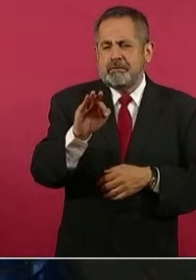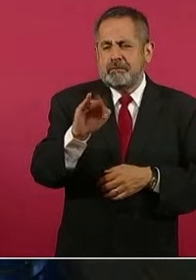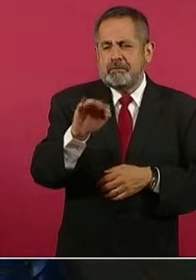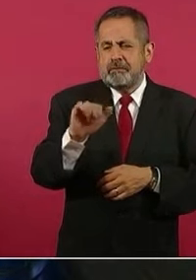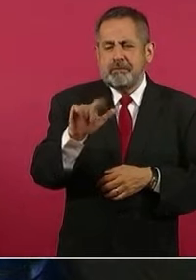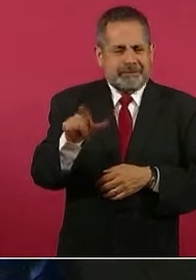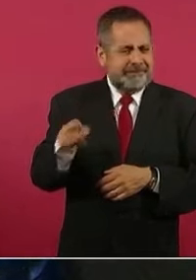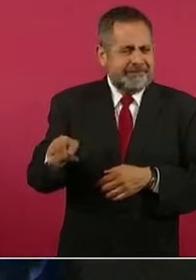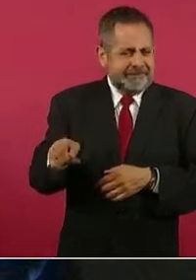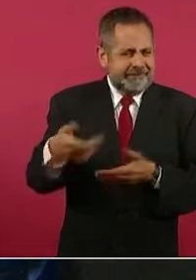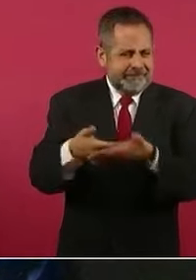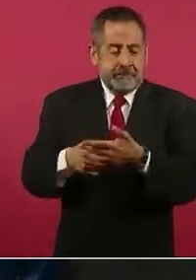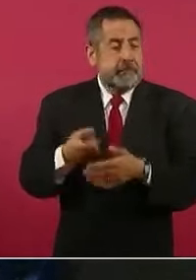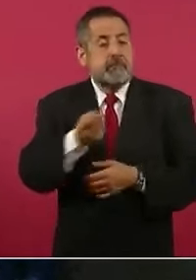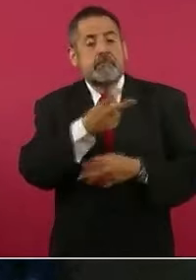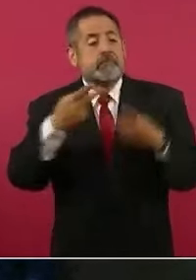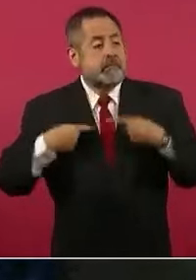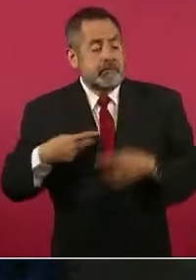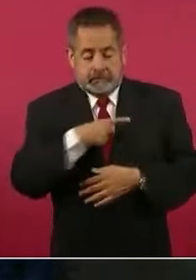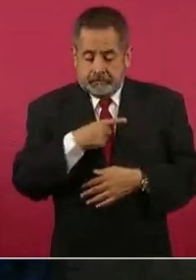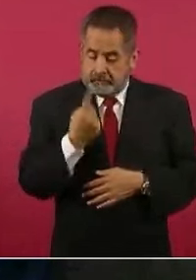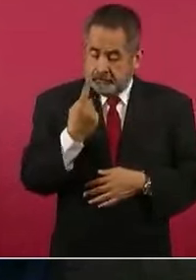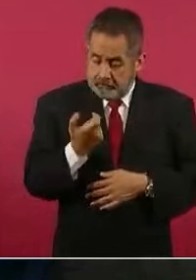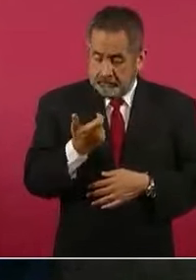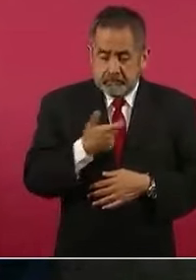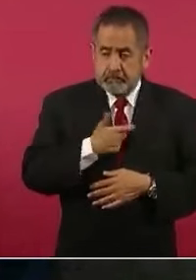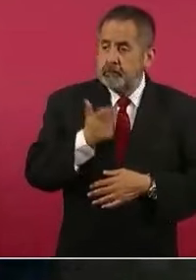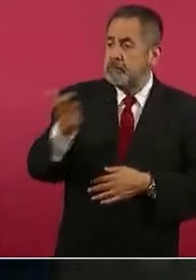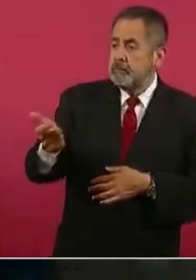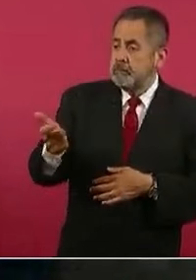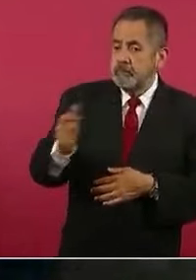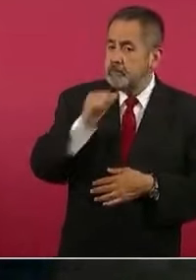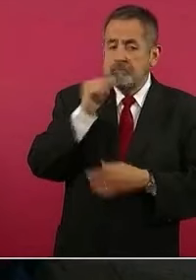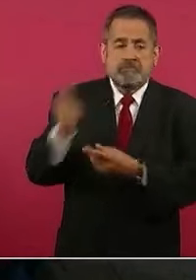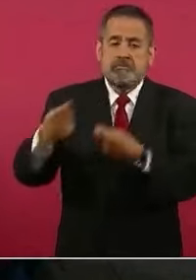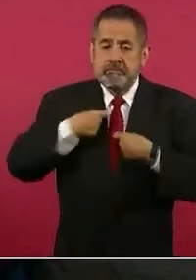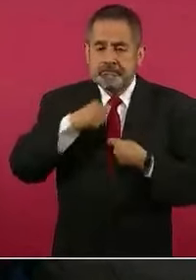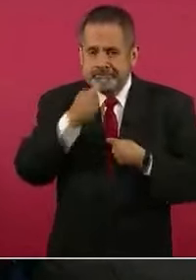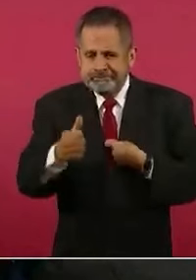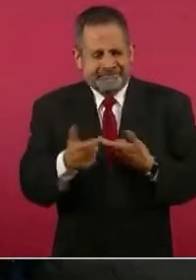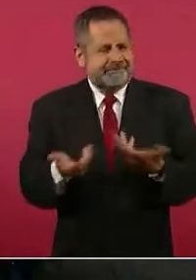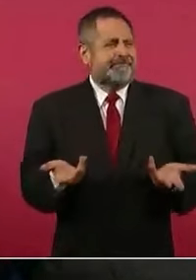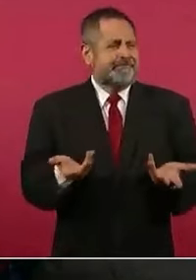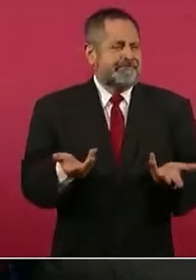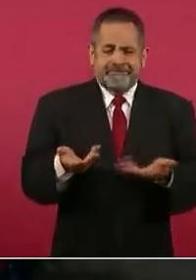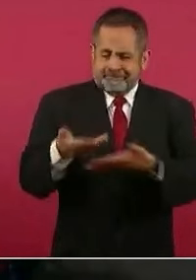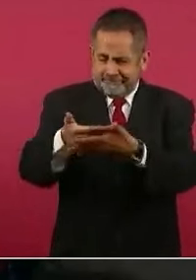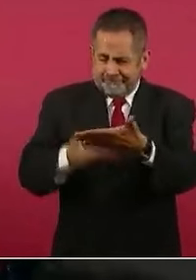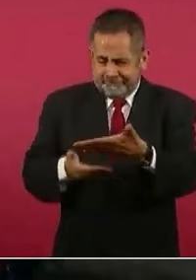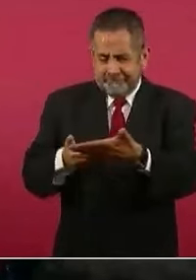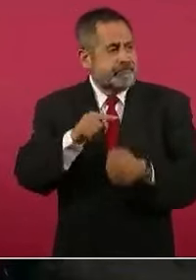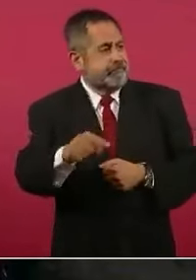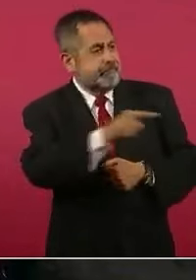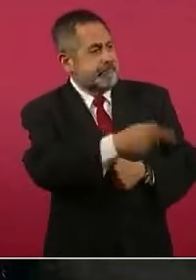las personas que deben, aunque sea un peso, tienen problemas para el tema de que se les pueda otorgar. Es una constancia que se pide por